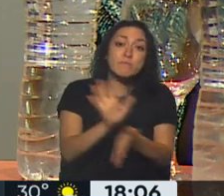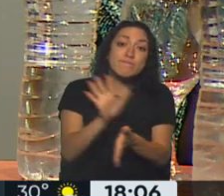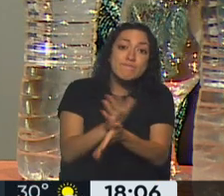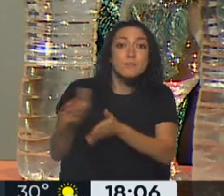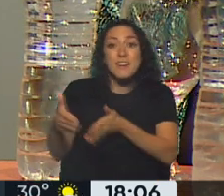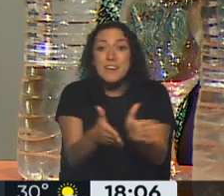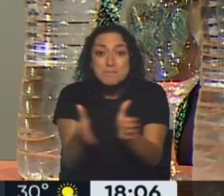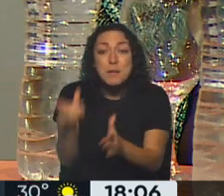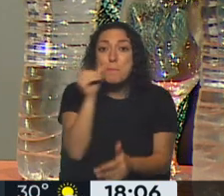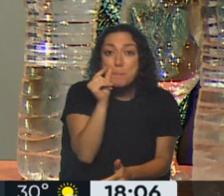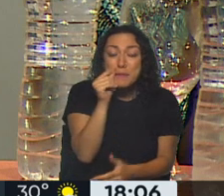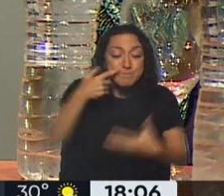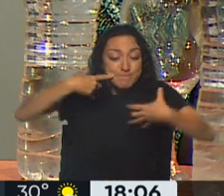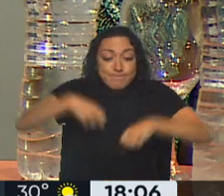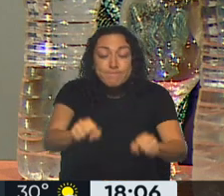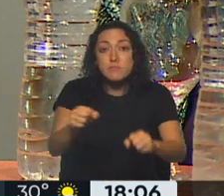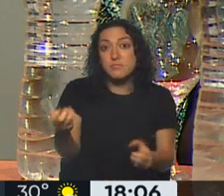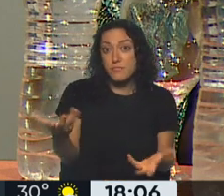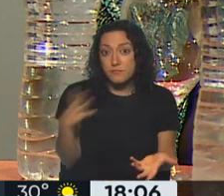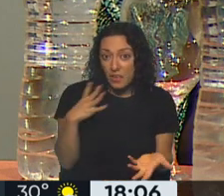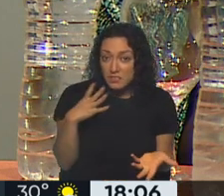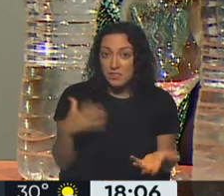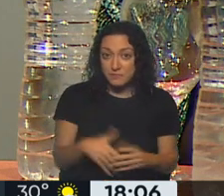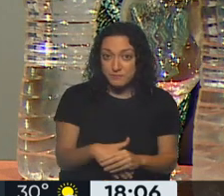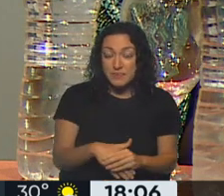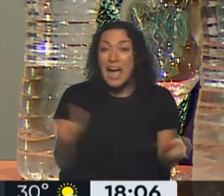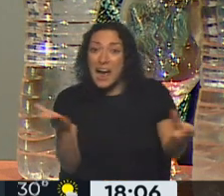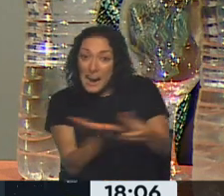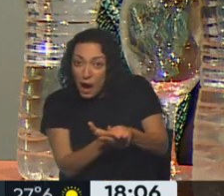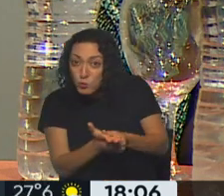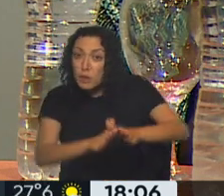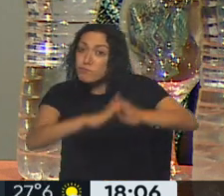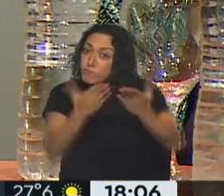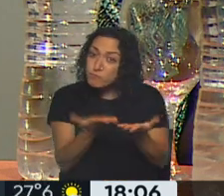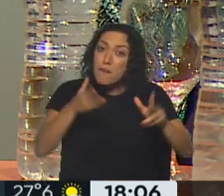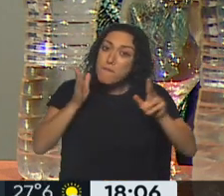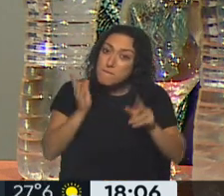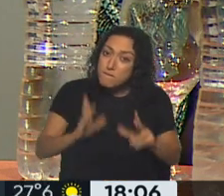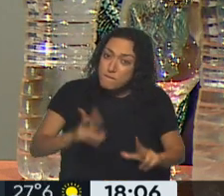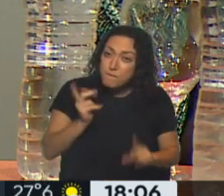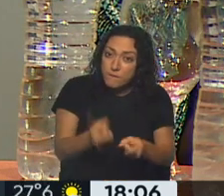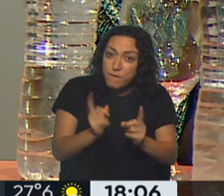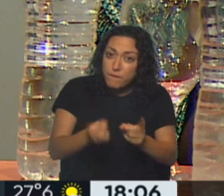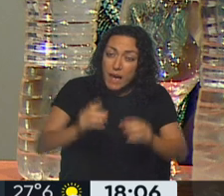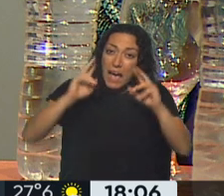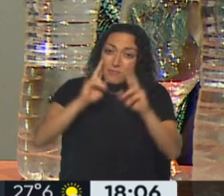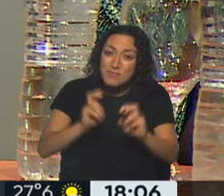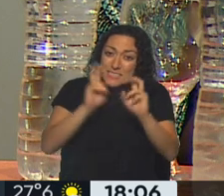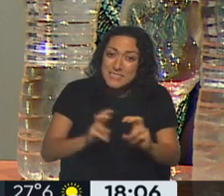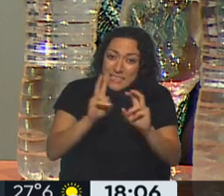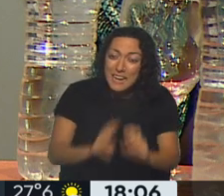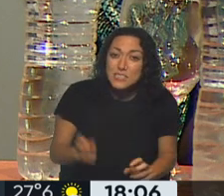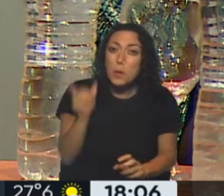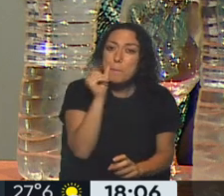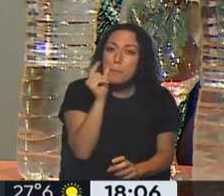su verdadero padre. La causa seguirá abierta para continuar con la investigación sobre el papá del nuevo